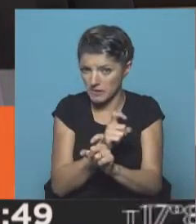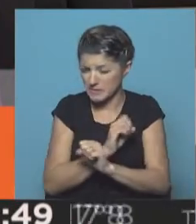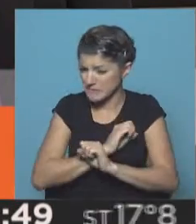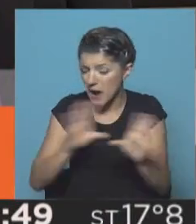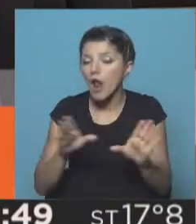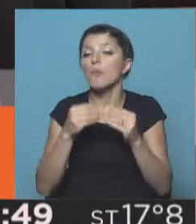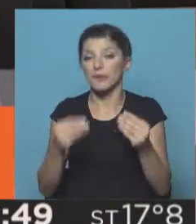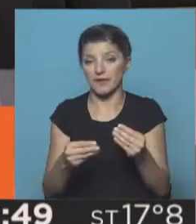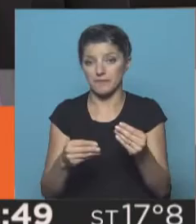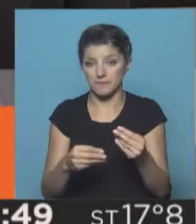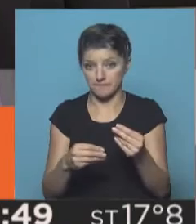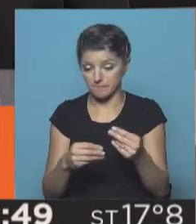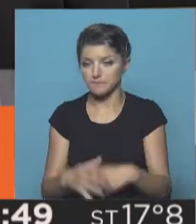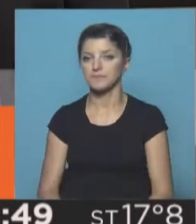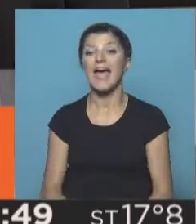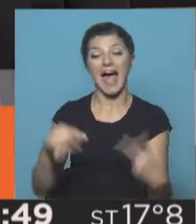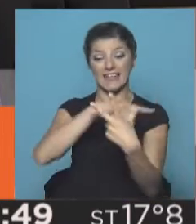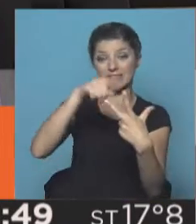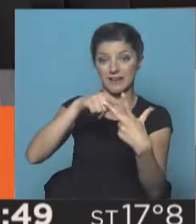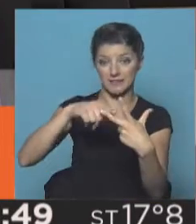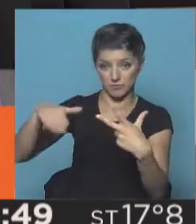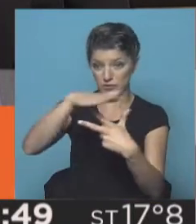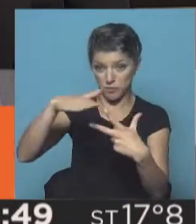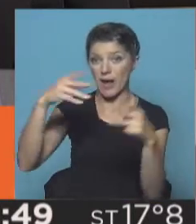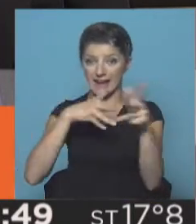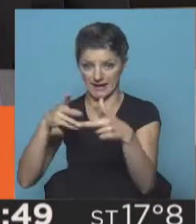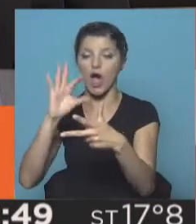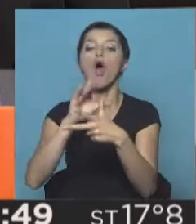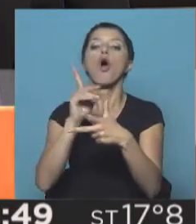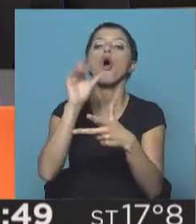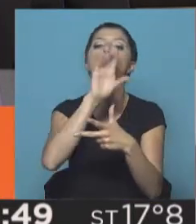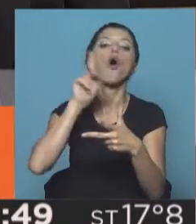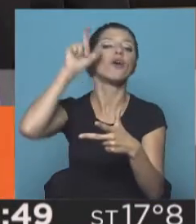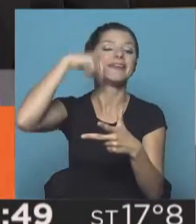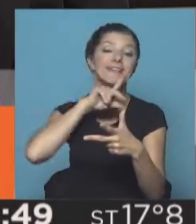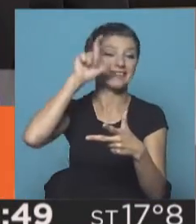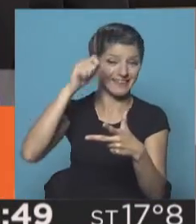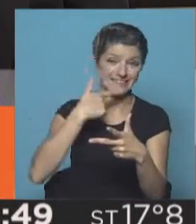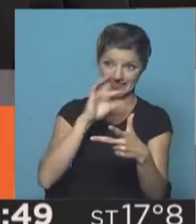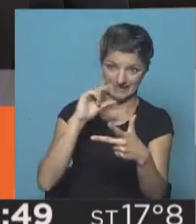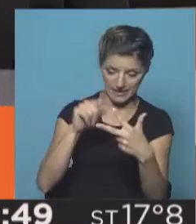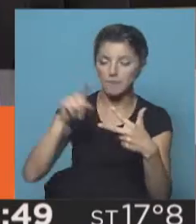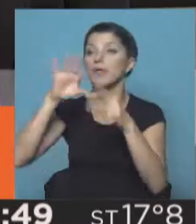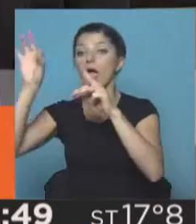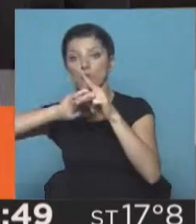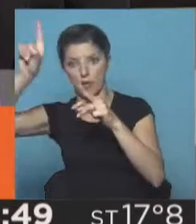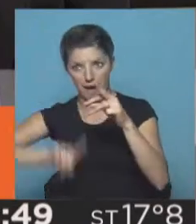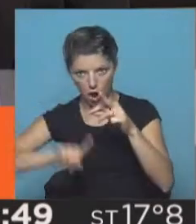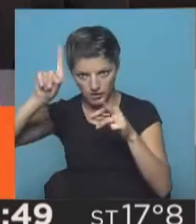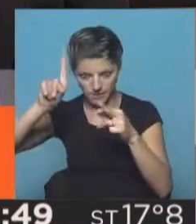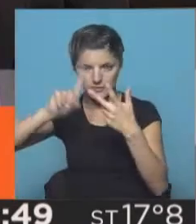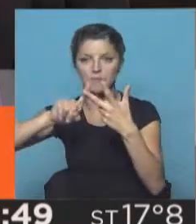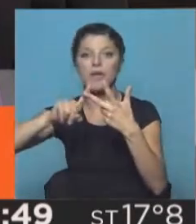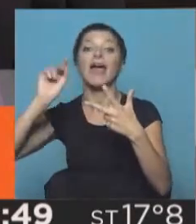Tiene 3 frentes de guerra, Medio Oriente, con epicentro en Siria, Europa Oriental con epicentro en